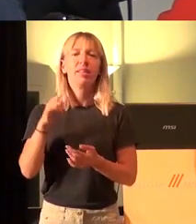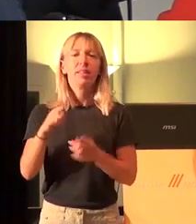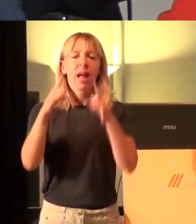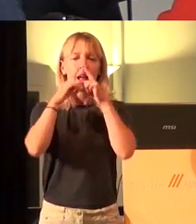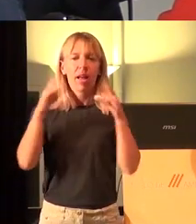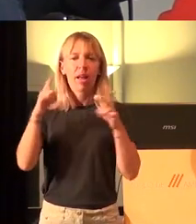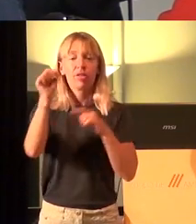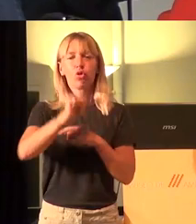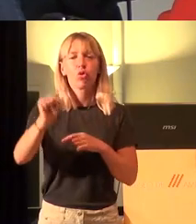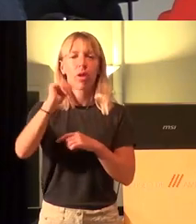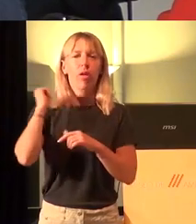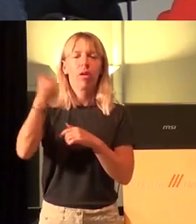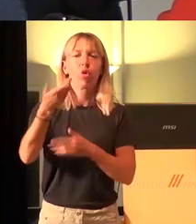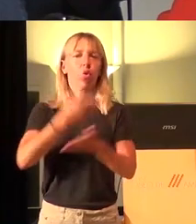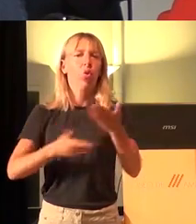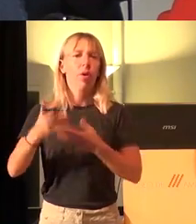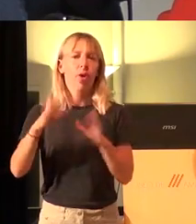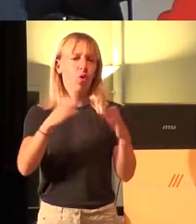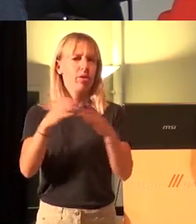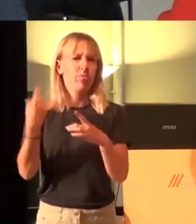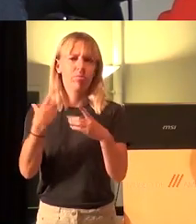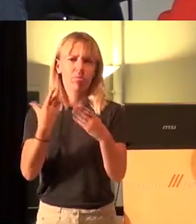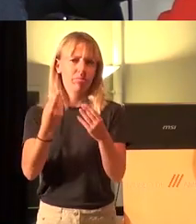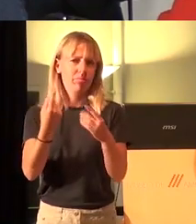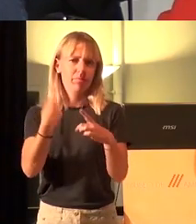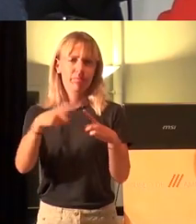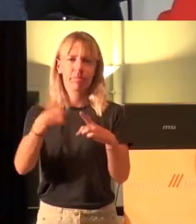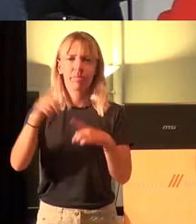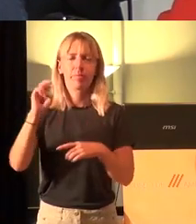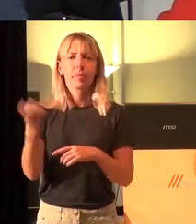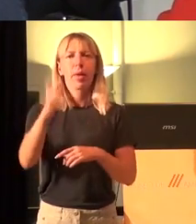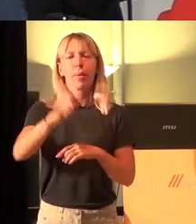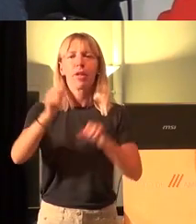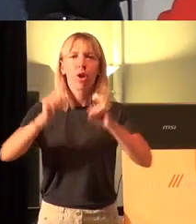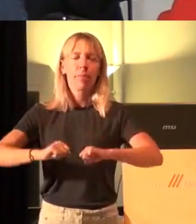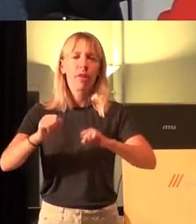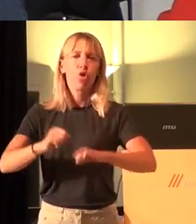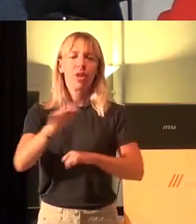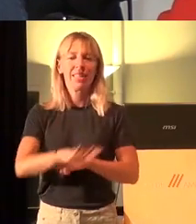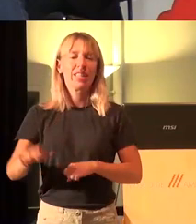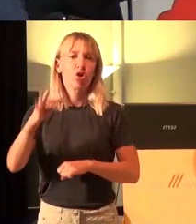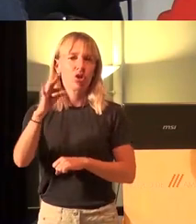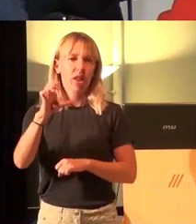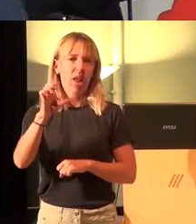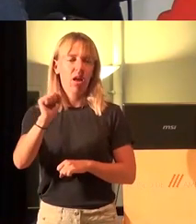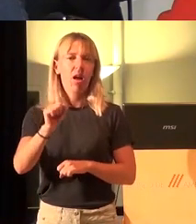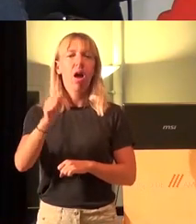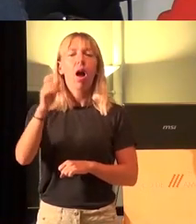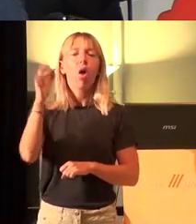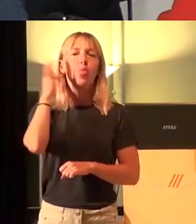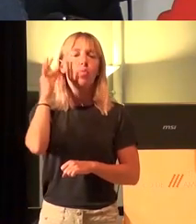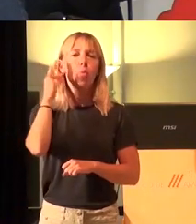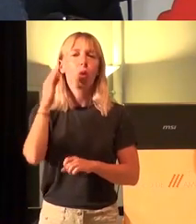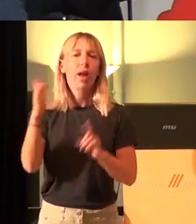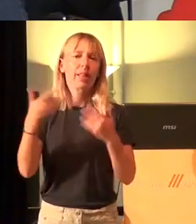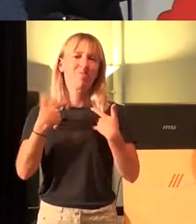estos años han podido colaborar con muchísimos colectivos, personas mayores, niños con TEA, mujeres víctimas de